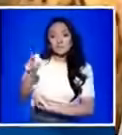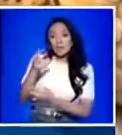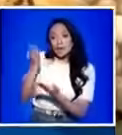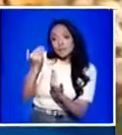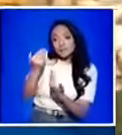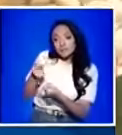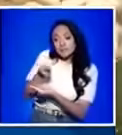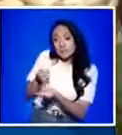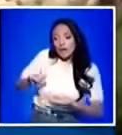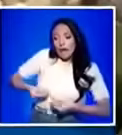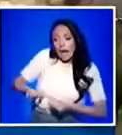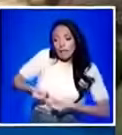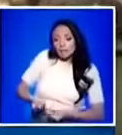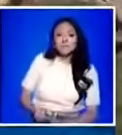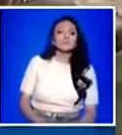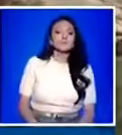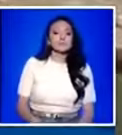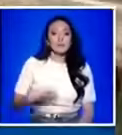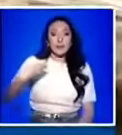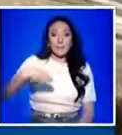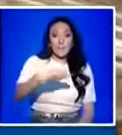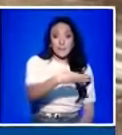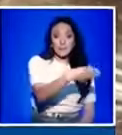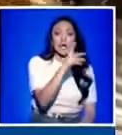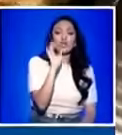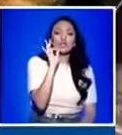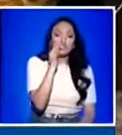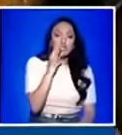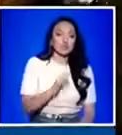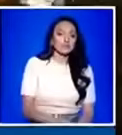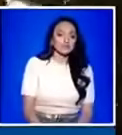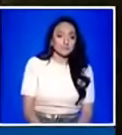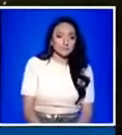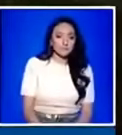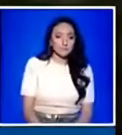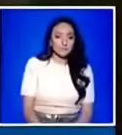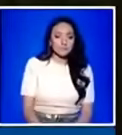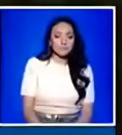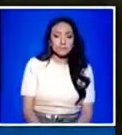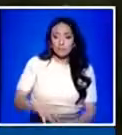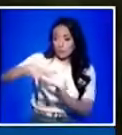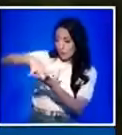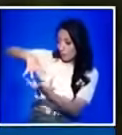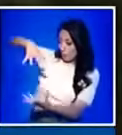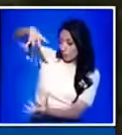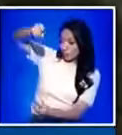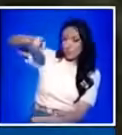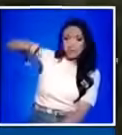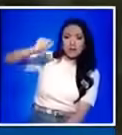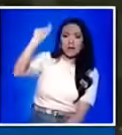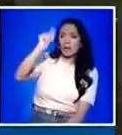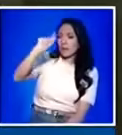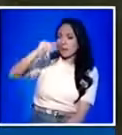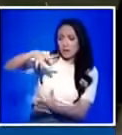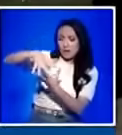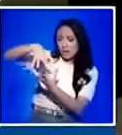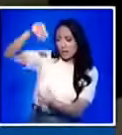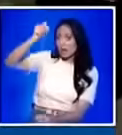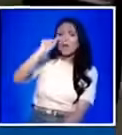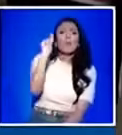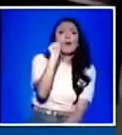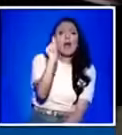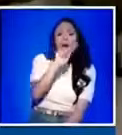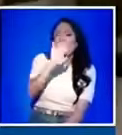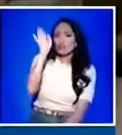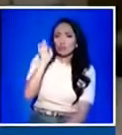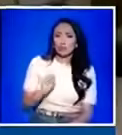ya y nos hagan el gasto. Y un pescado bien delicioso. ¿Cuántos? O a la vez veo un zapallo también barato, barato, todo barato y todo